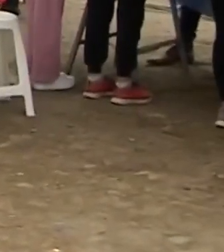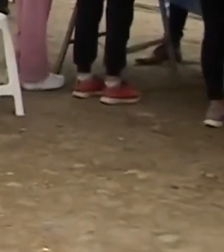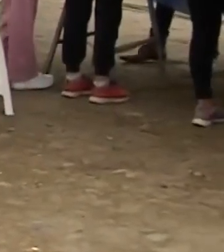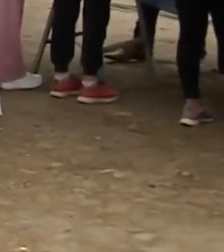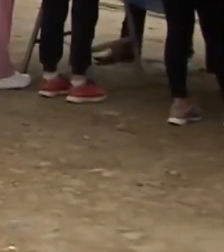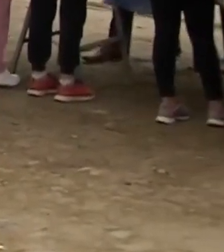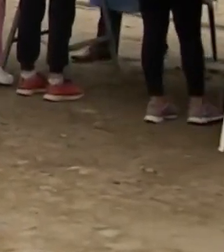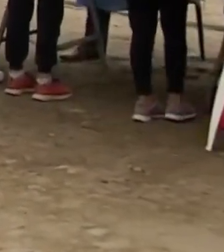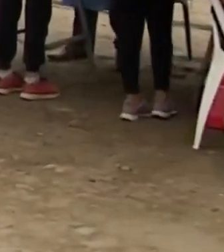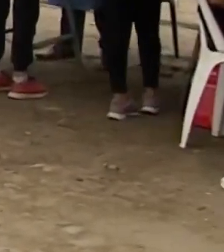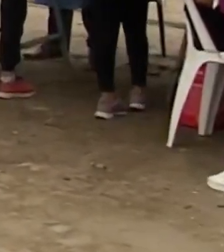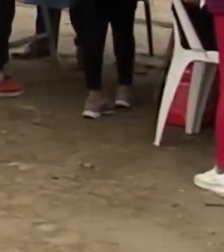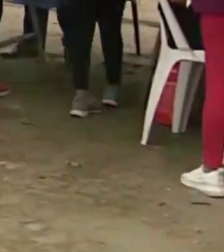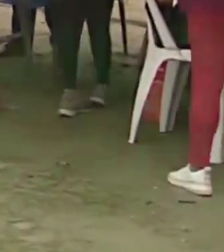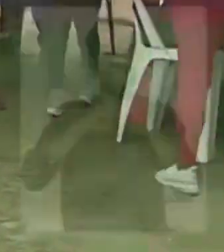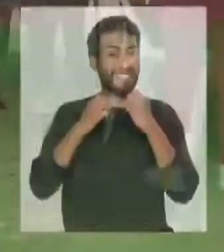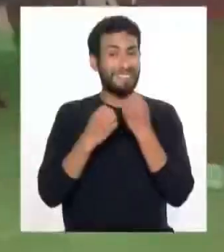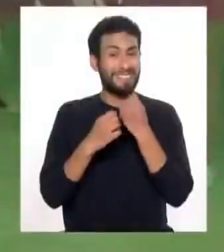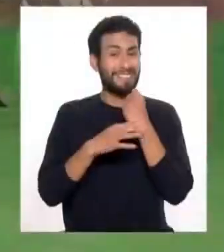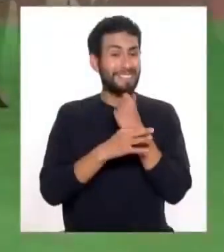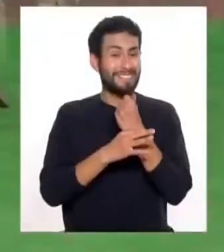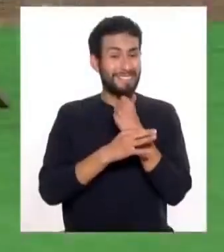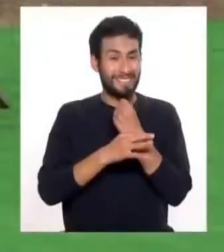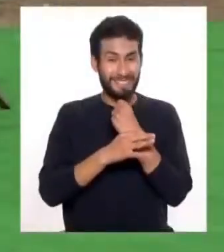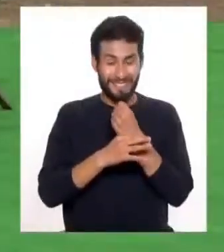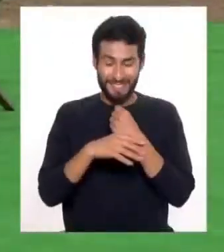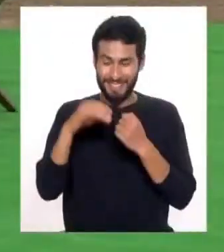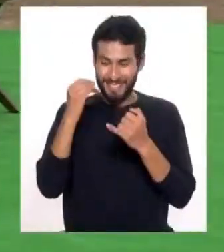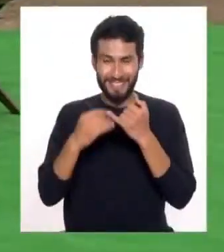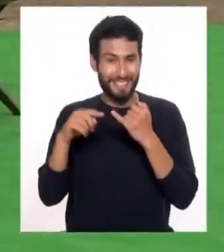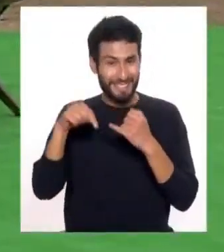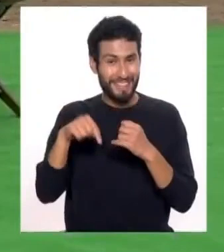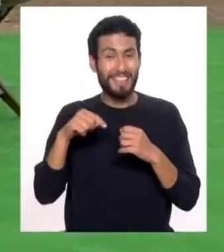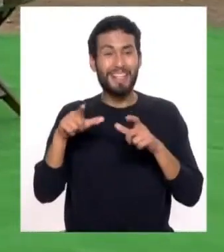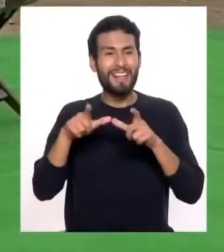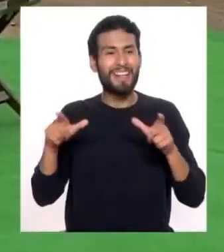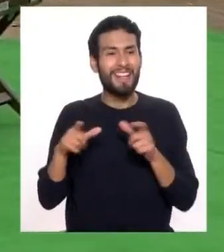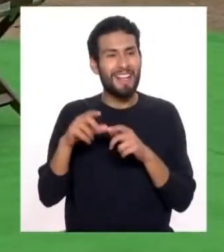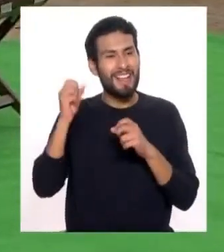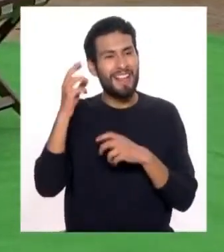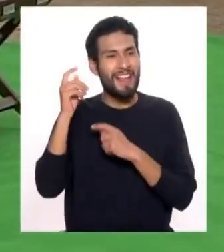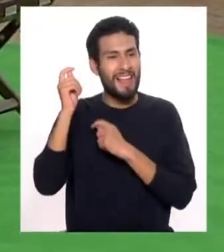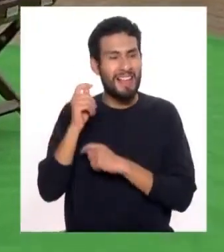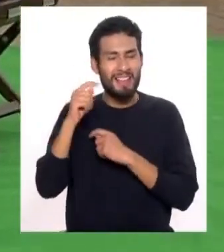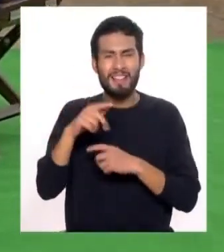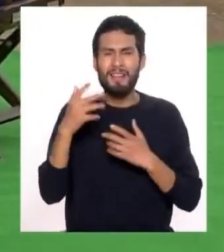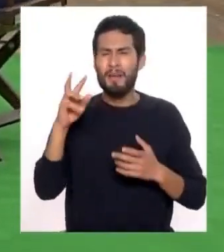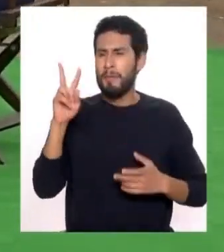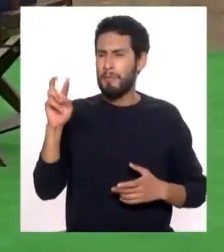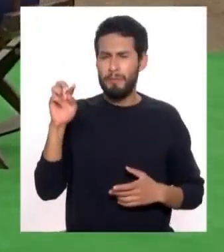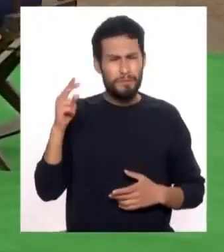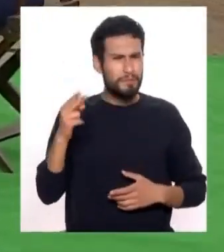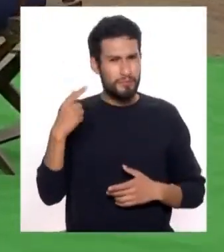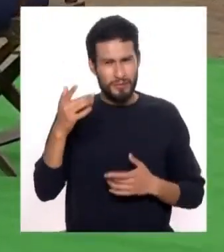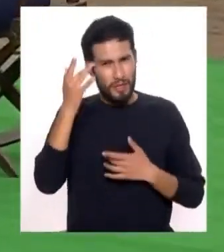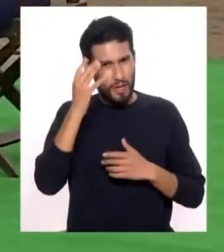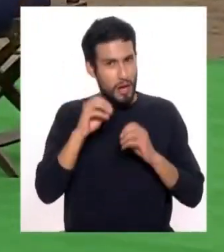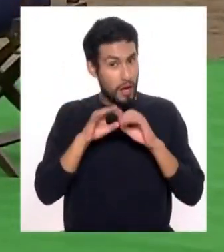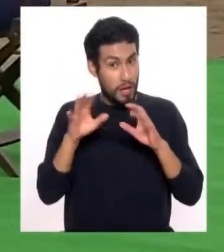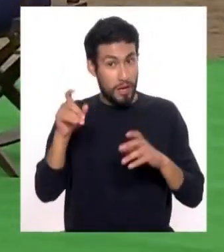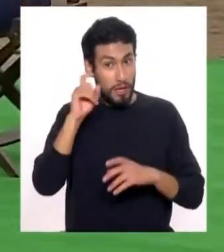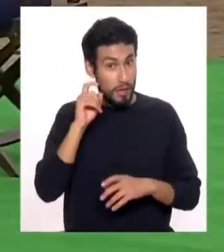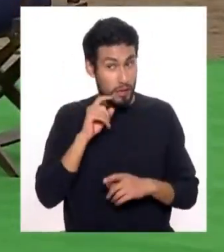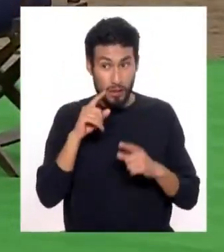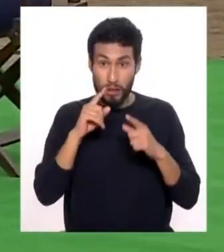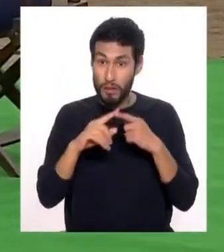En la parte final de Cuerpo Médico, hablando aquí en el Asentamiento Humano 12 de agosto acerca del BPH, de las enfermedades de transmisión sexual, pero en